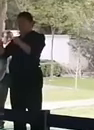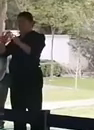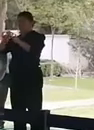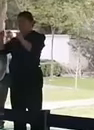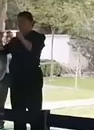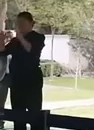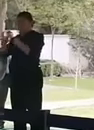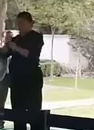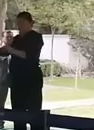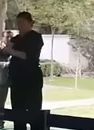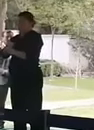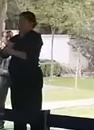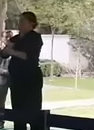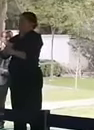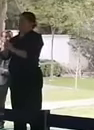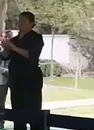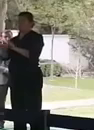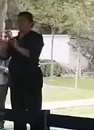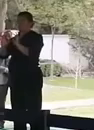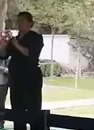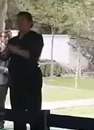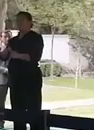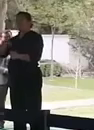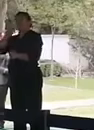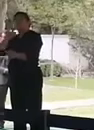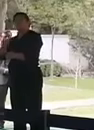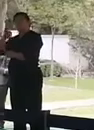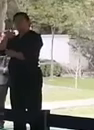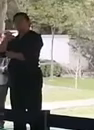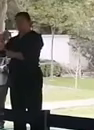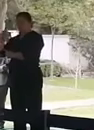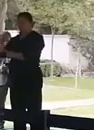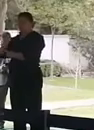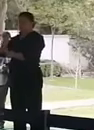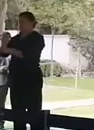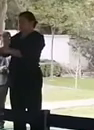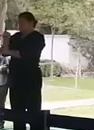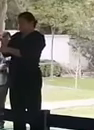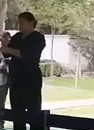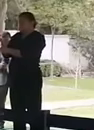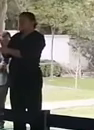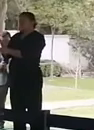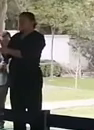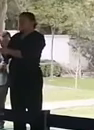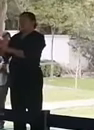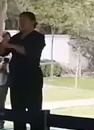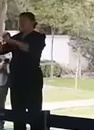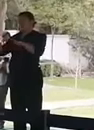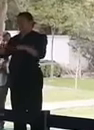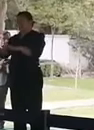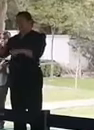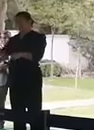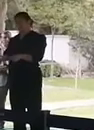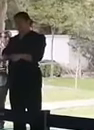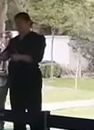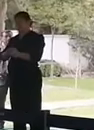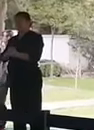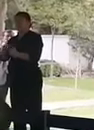eso es por el esfuerzo de sus secretarios, de su gabinete y entendimiento que la seguridad